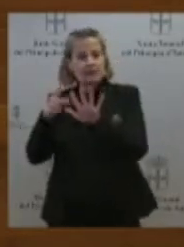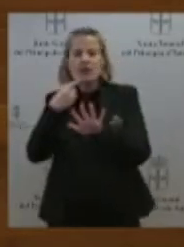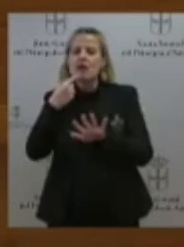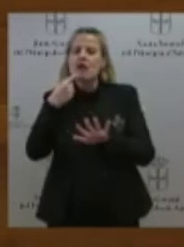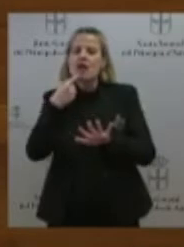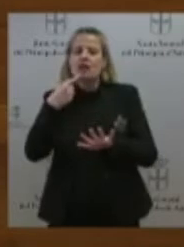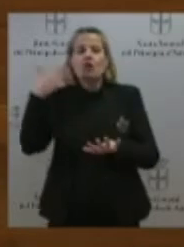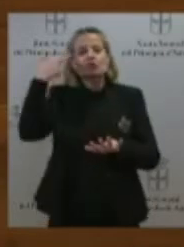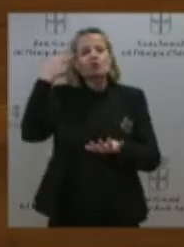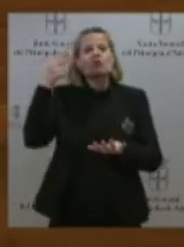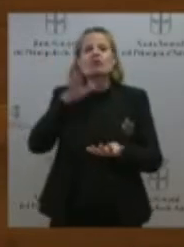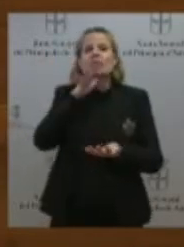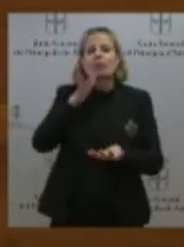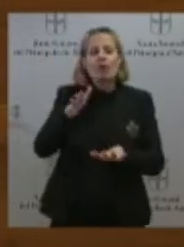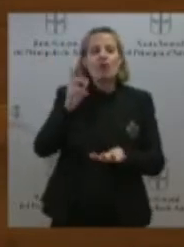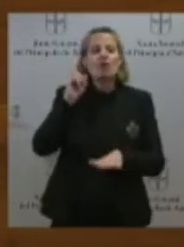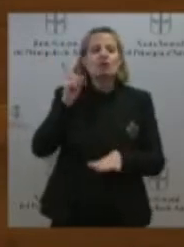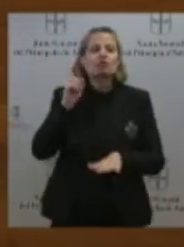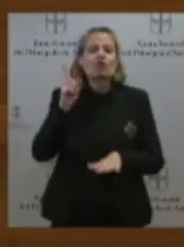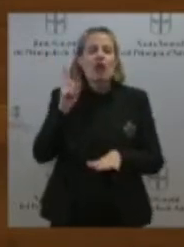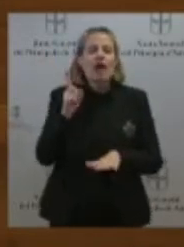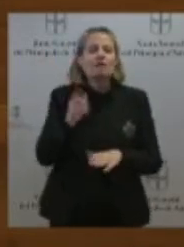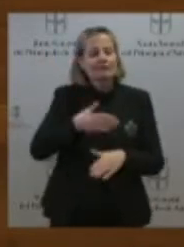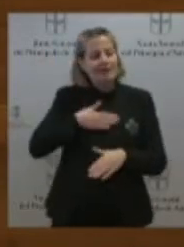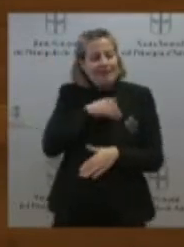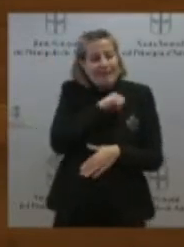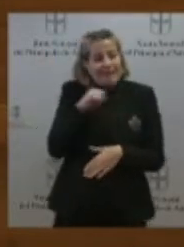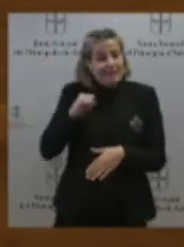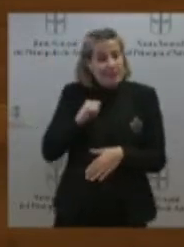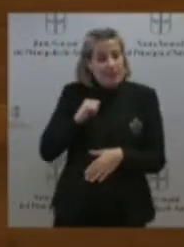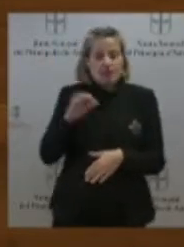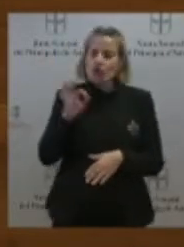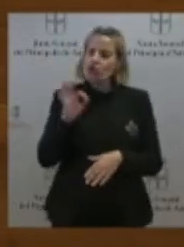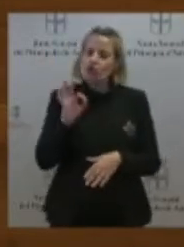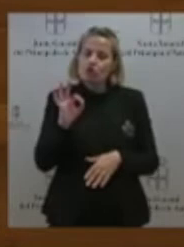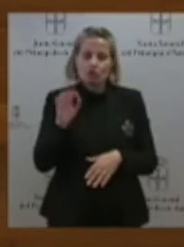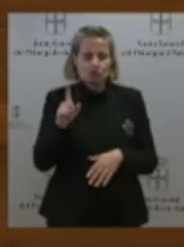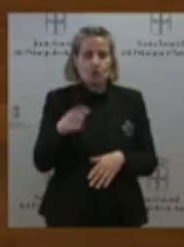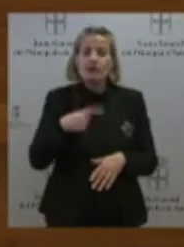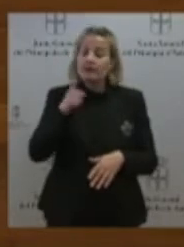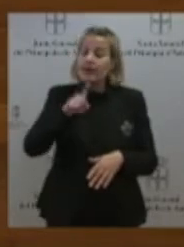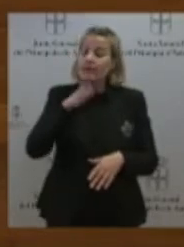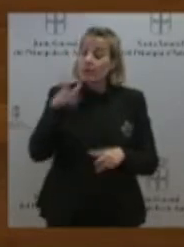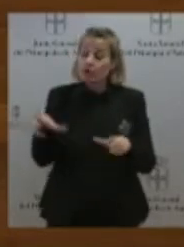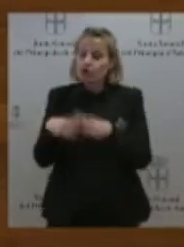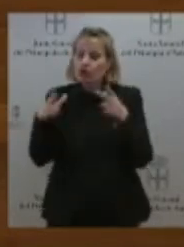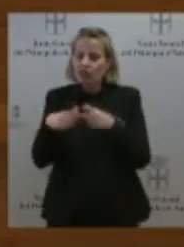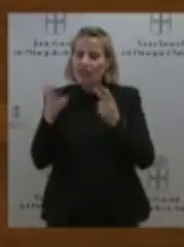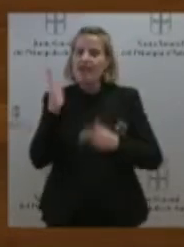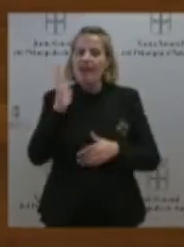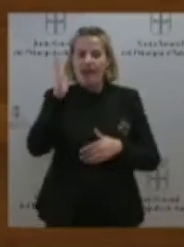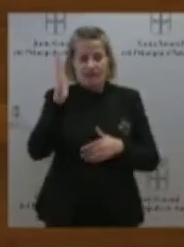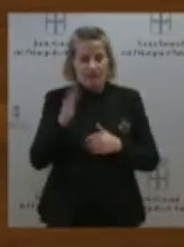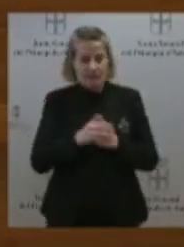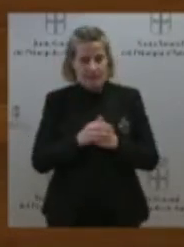de la intimidad, sino por una retícula etiológica de impronta social. Conviene esquivar cualquier enfoque de que reduzca la naturaleza multifactorial